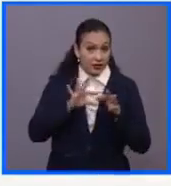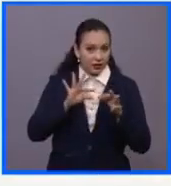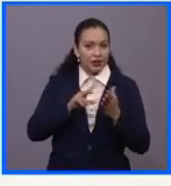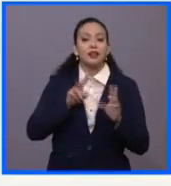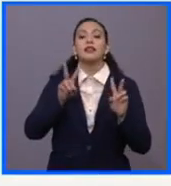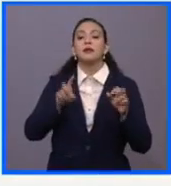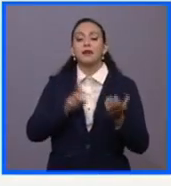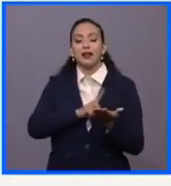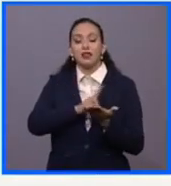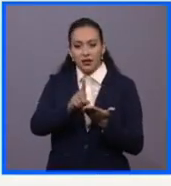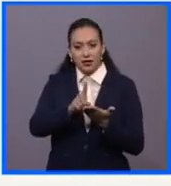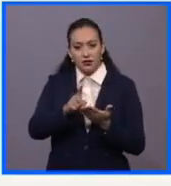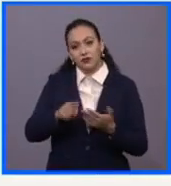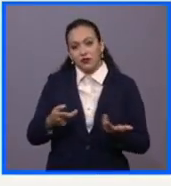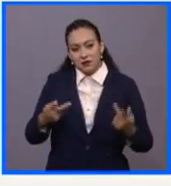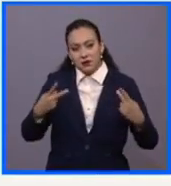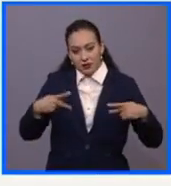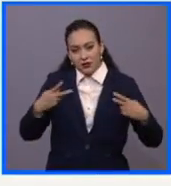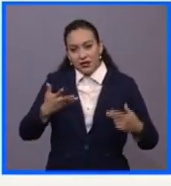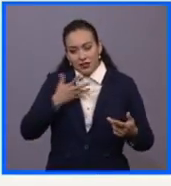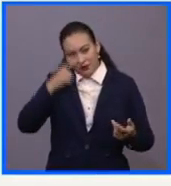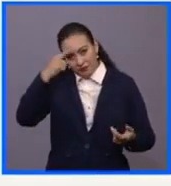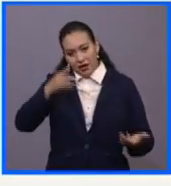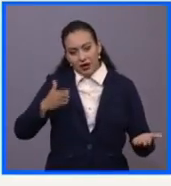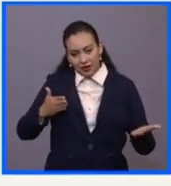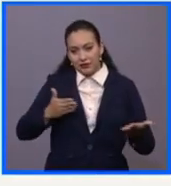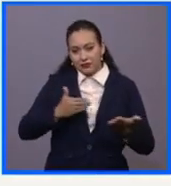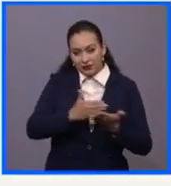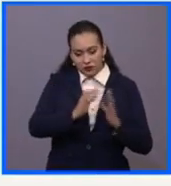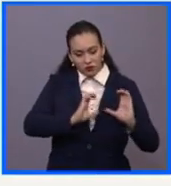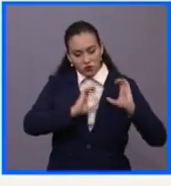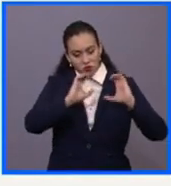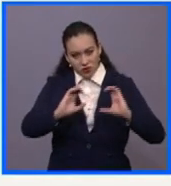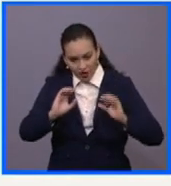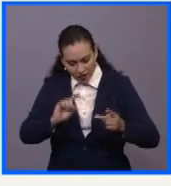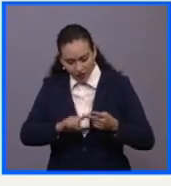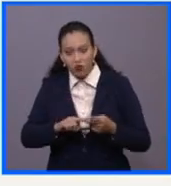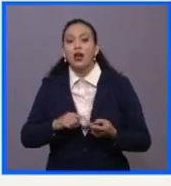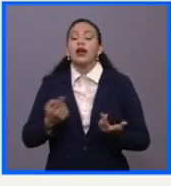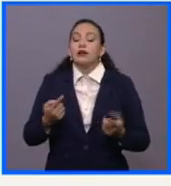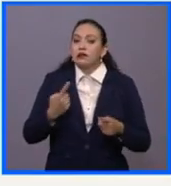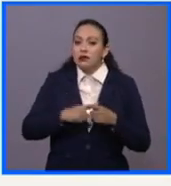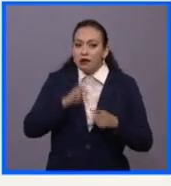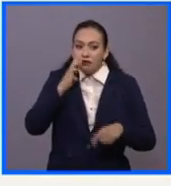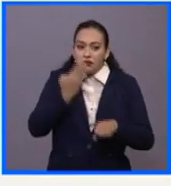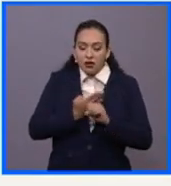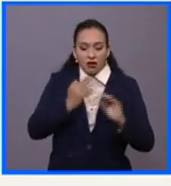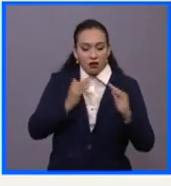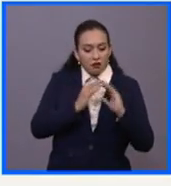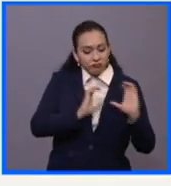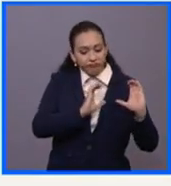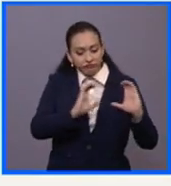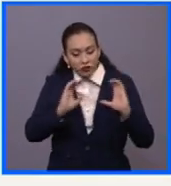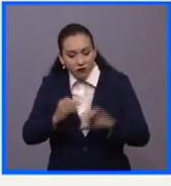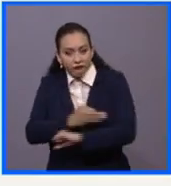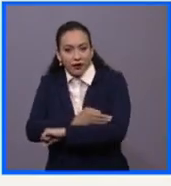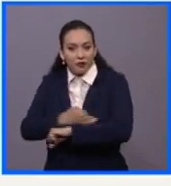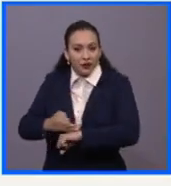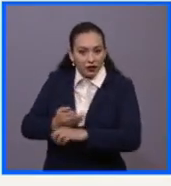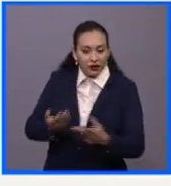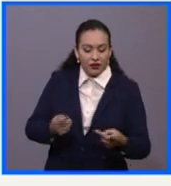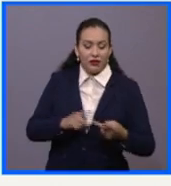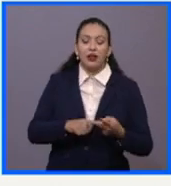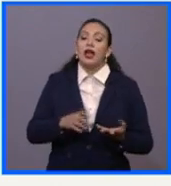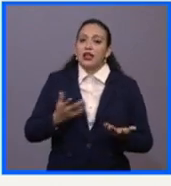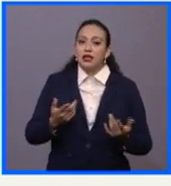al cuidado y seguridad social, el trabajo remunerado en el hogar, las responsabilidades de cuidado, así como los cuidados en el texto